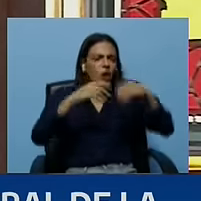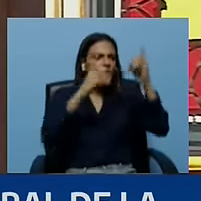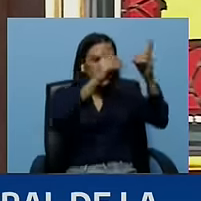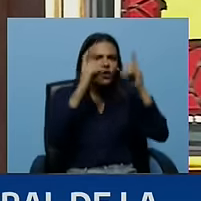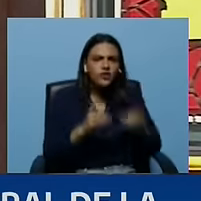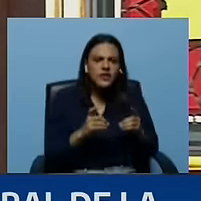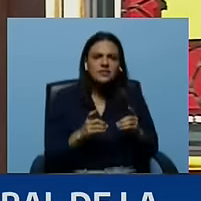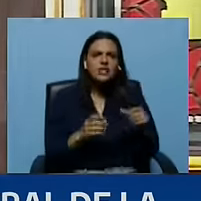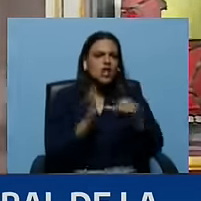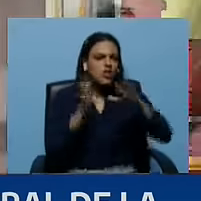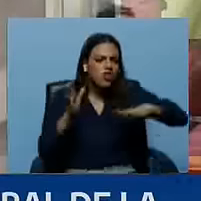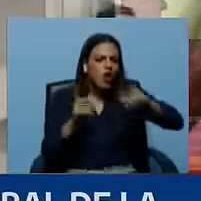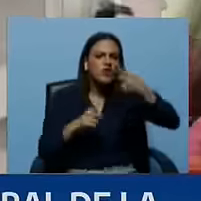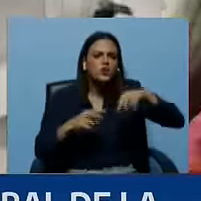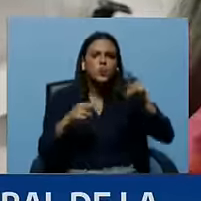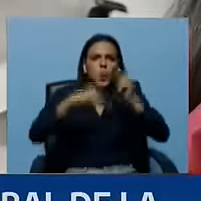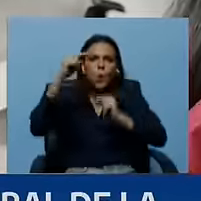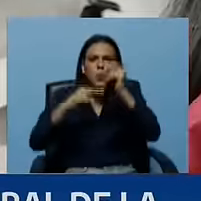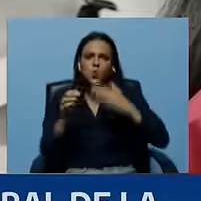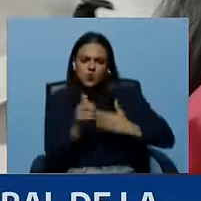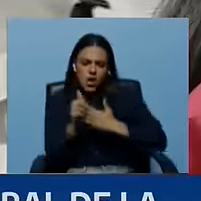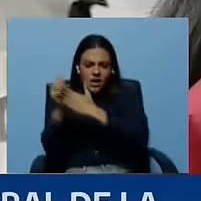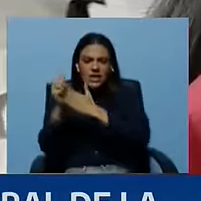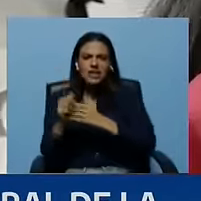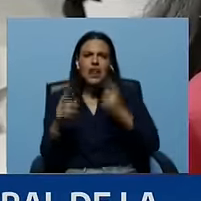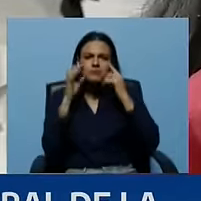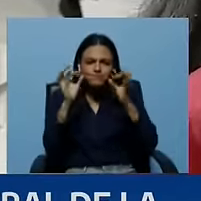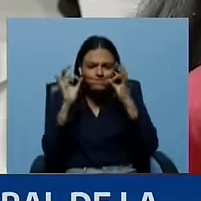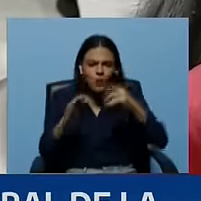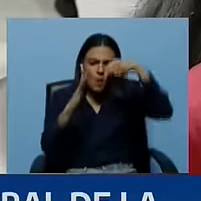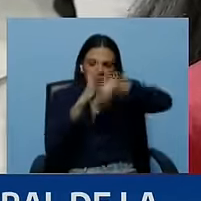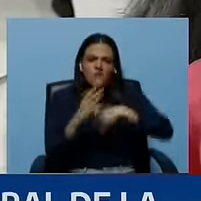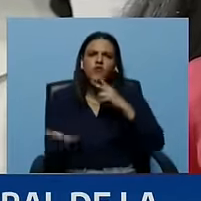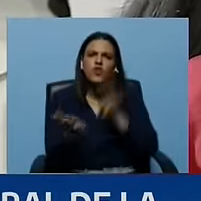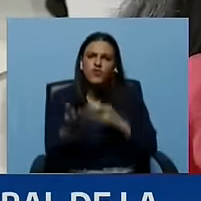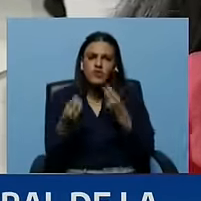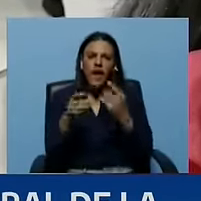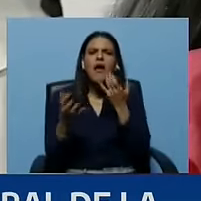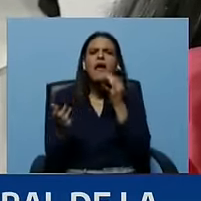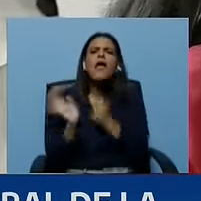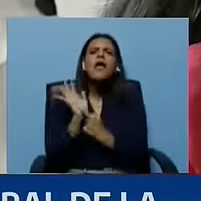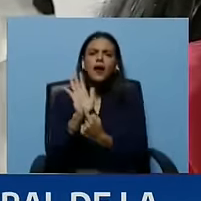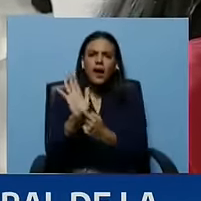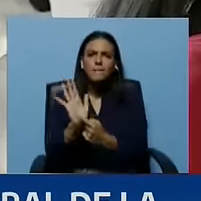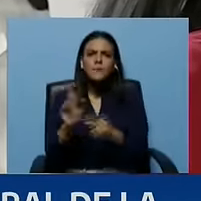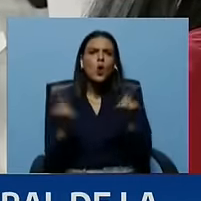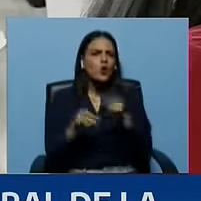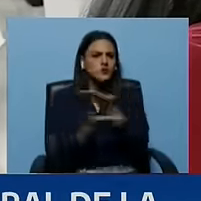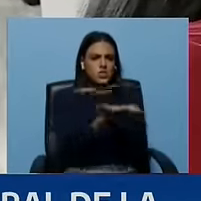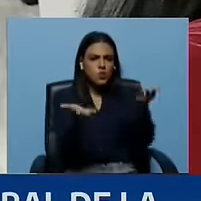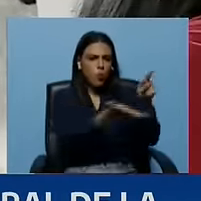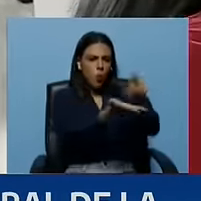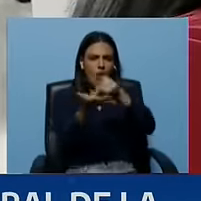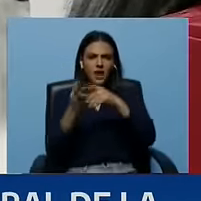Donde se construya liderazgo auténticos que den el ejemplo como son ustedes, mis